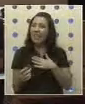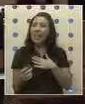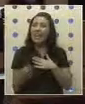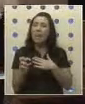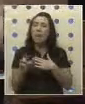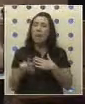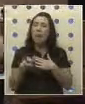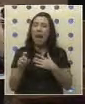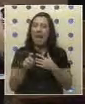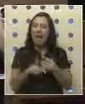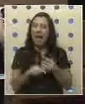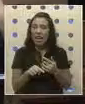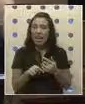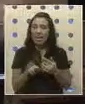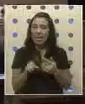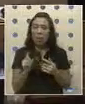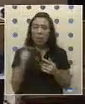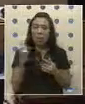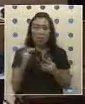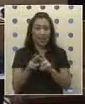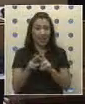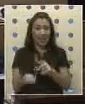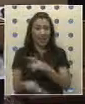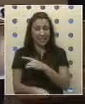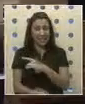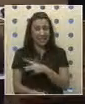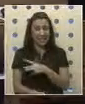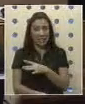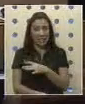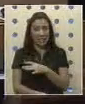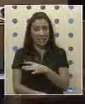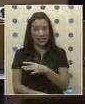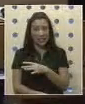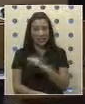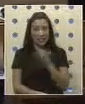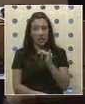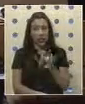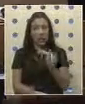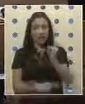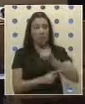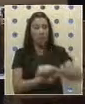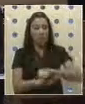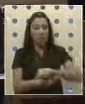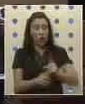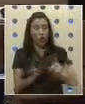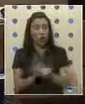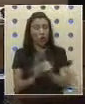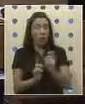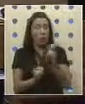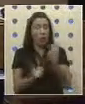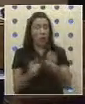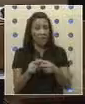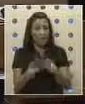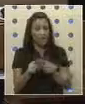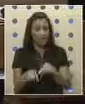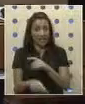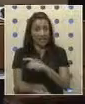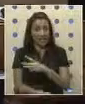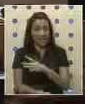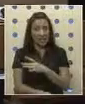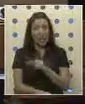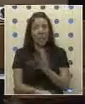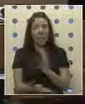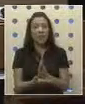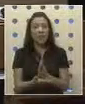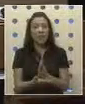primaria, que por lo demás no es la primera vez que se va a hacer en Chile, sí bajo mandato legal, pero no es la primera vez que se hace en Chile, tenga